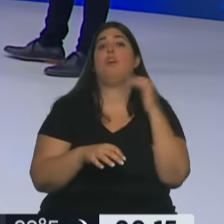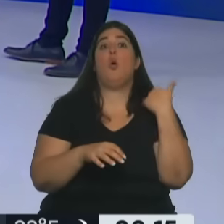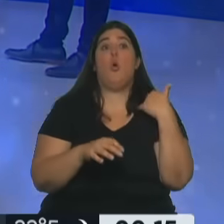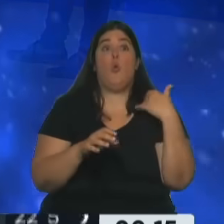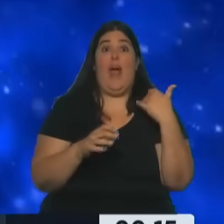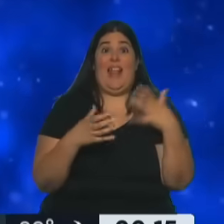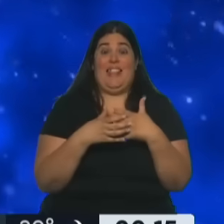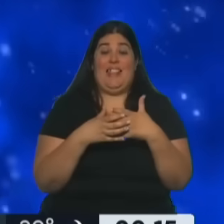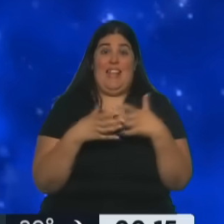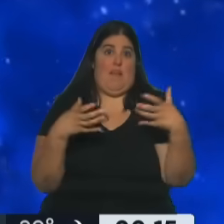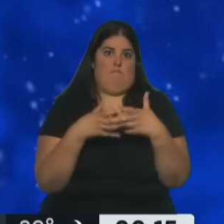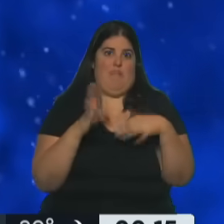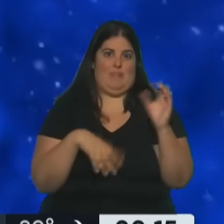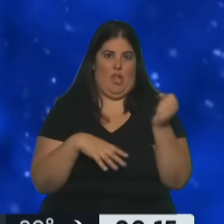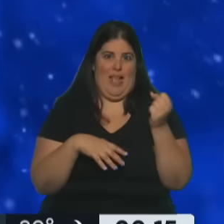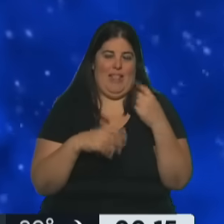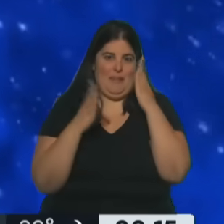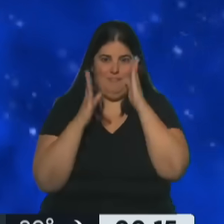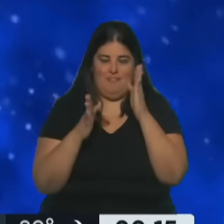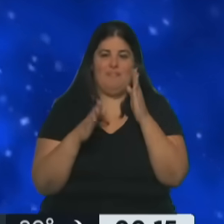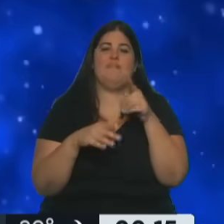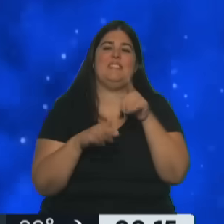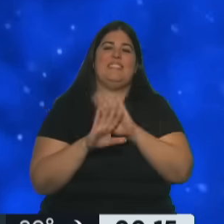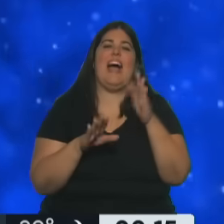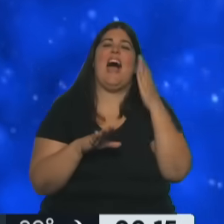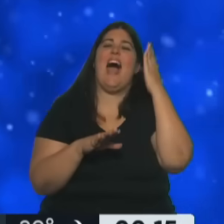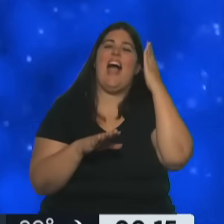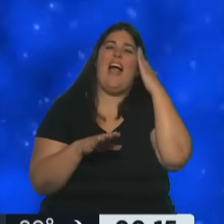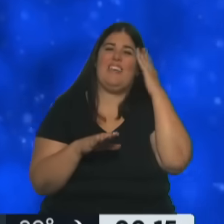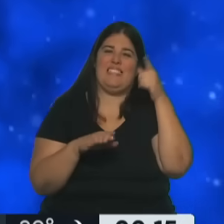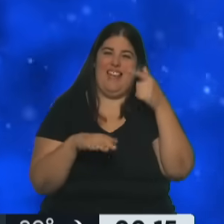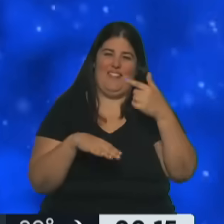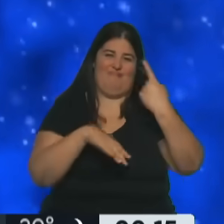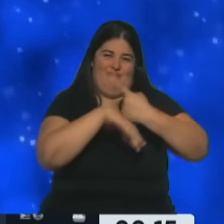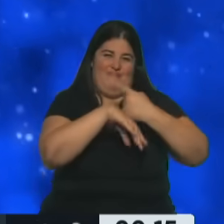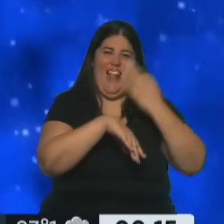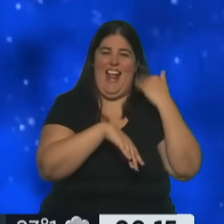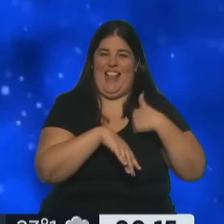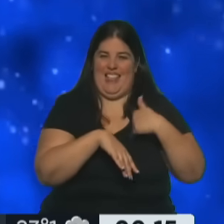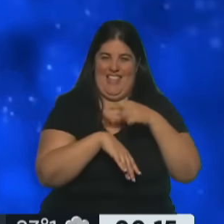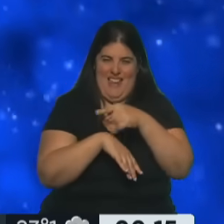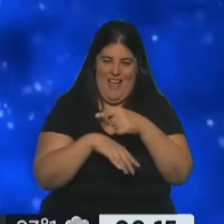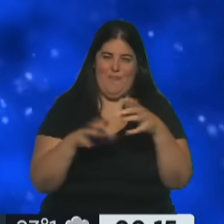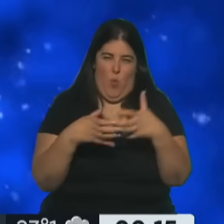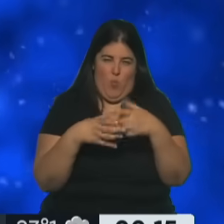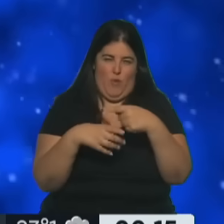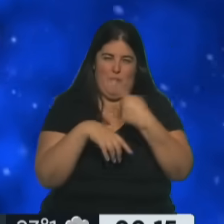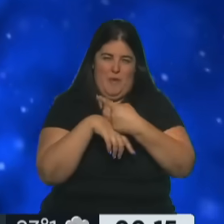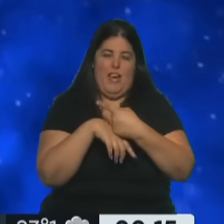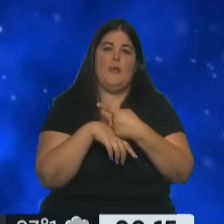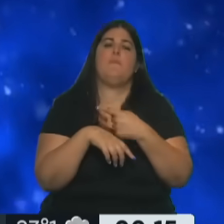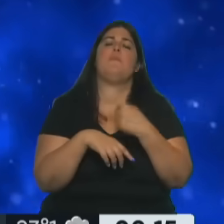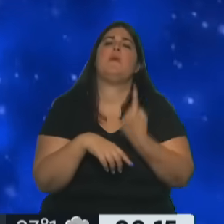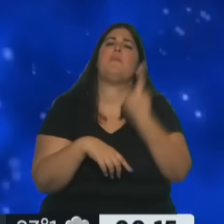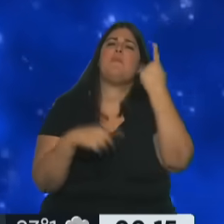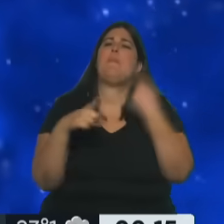Argentina, que ya era cabeza de serie. Allí está, lo estamos compartiendo en detalle. Argentina, que tendrá su primer